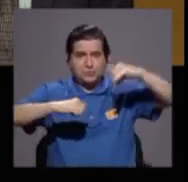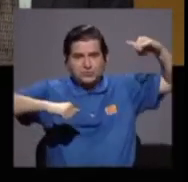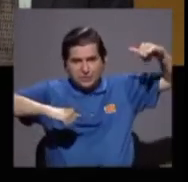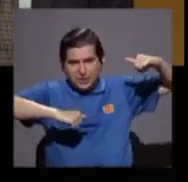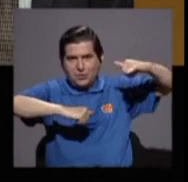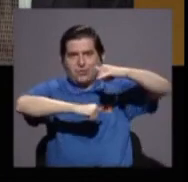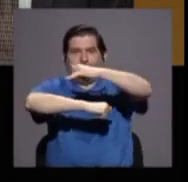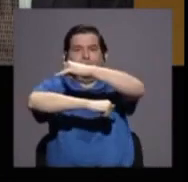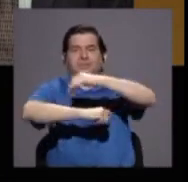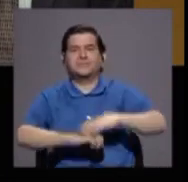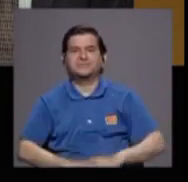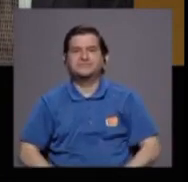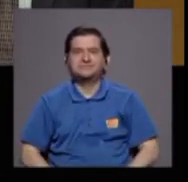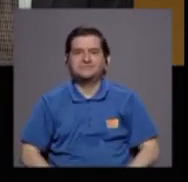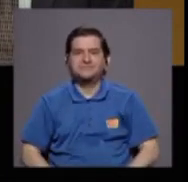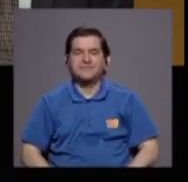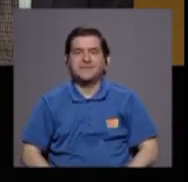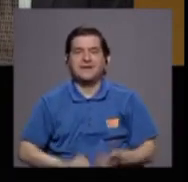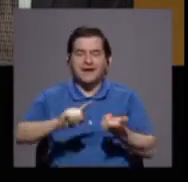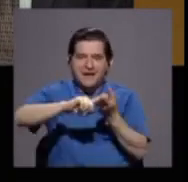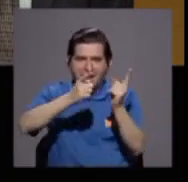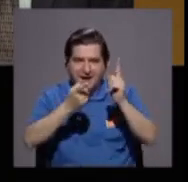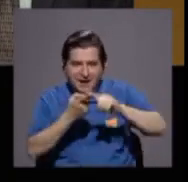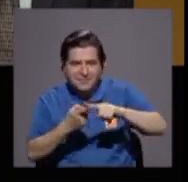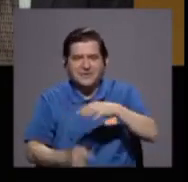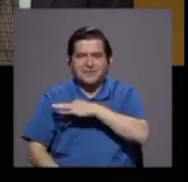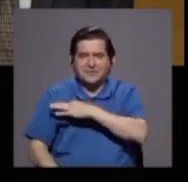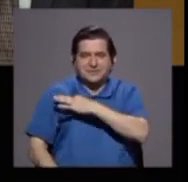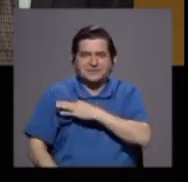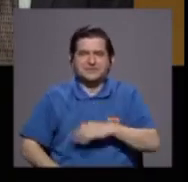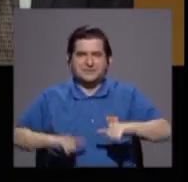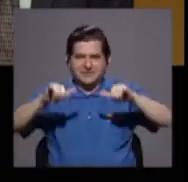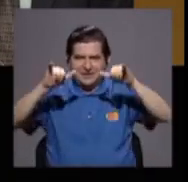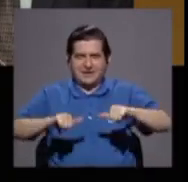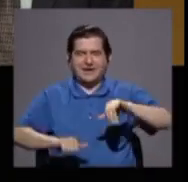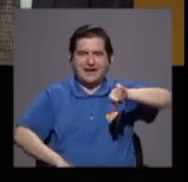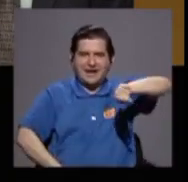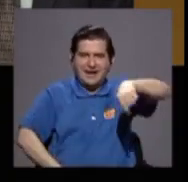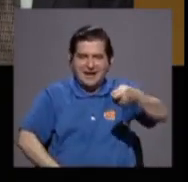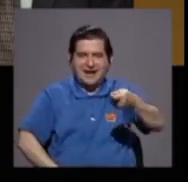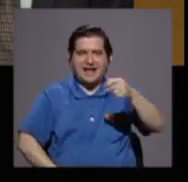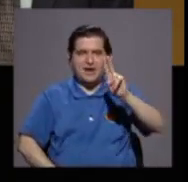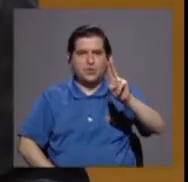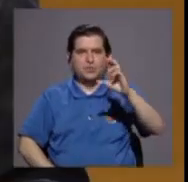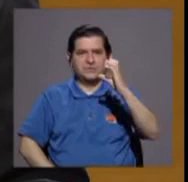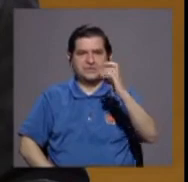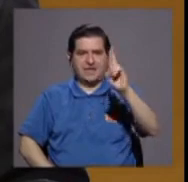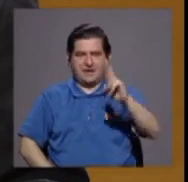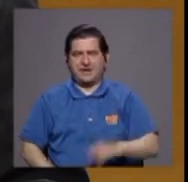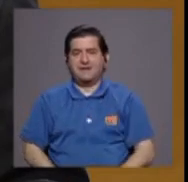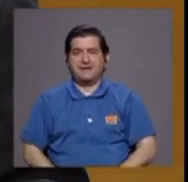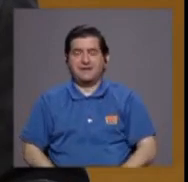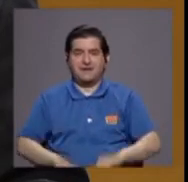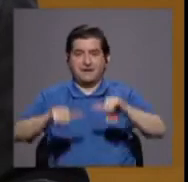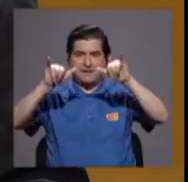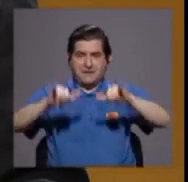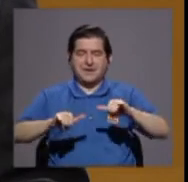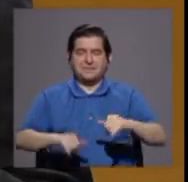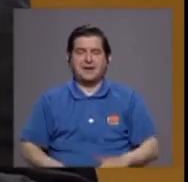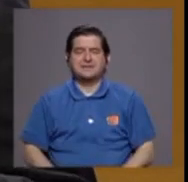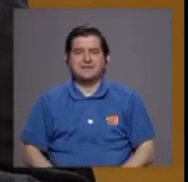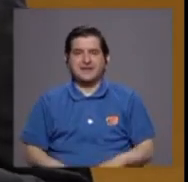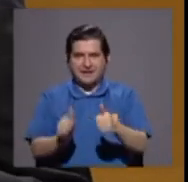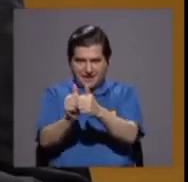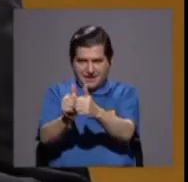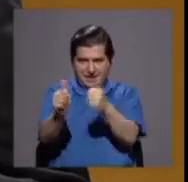aeronáutica. Y a las amigas y amigos los invitamos a que se queden con Canal UCR y que mantengan la sana